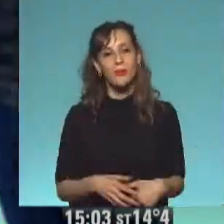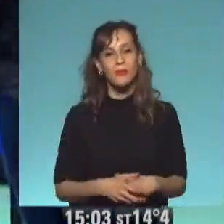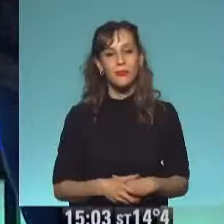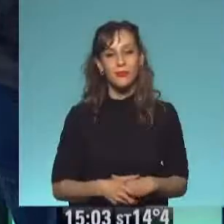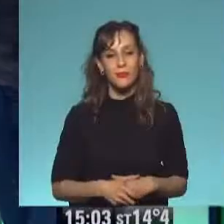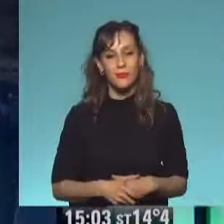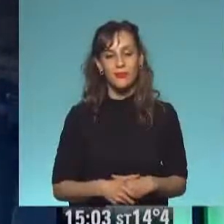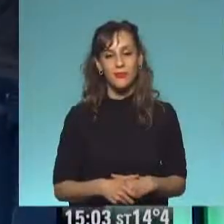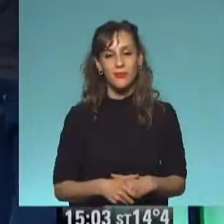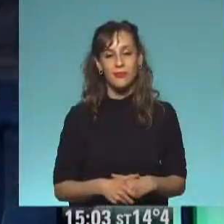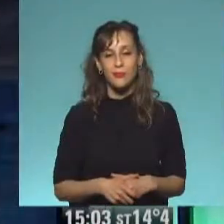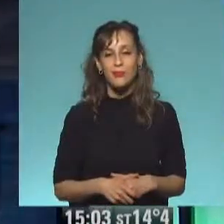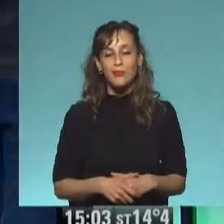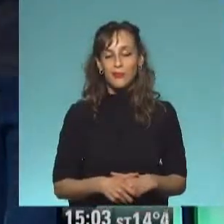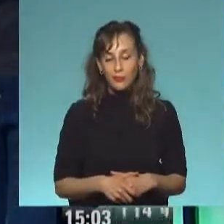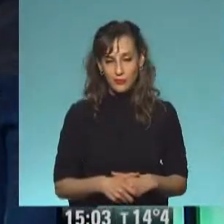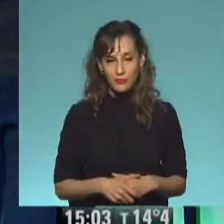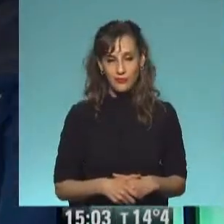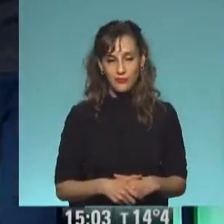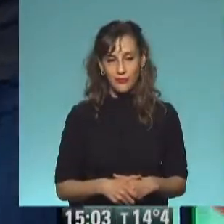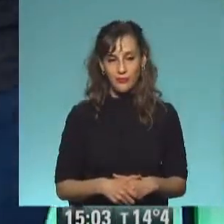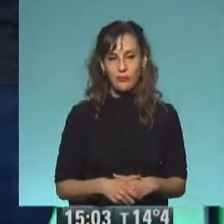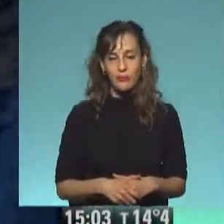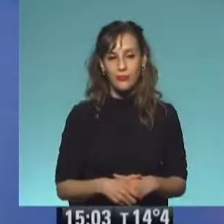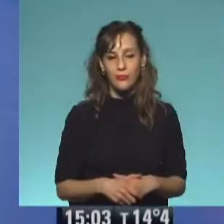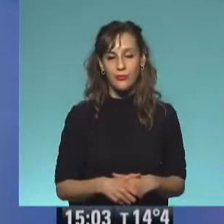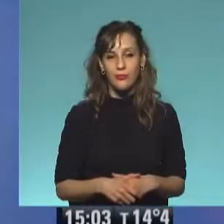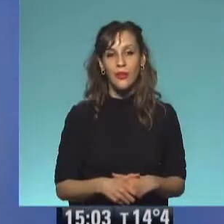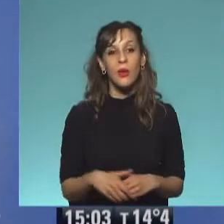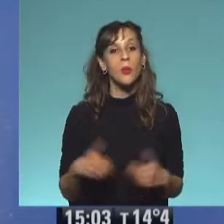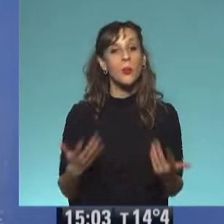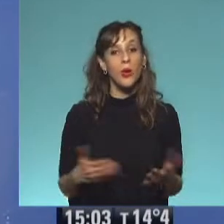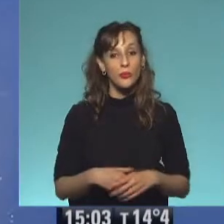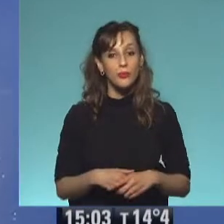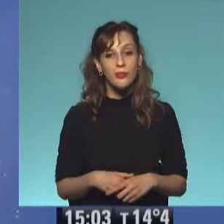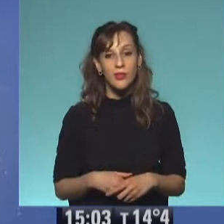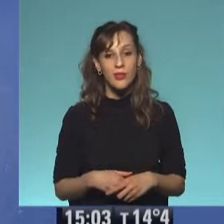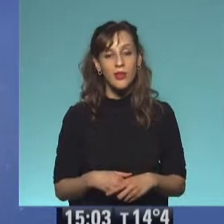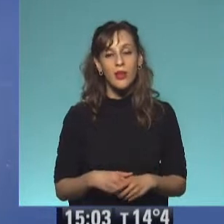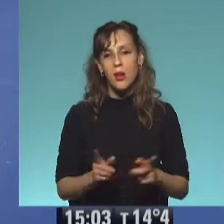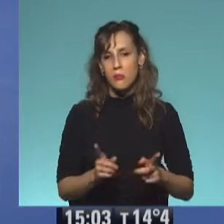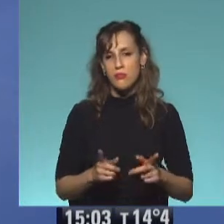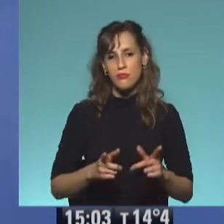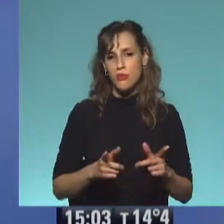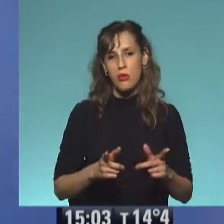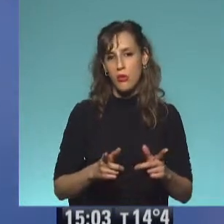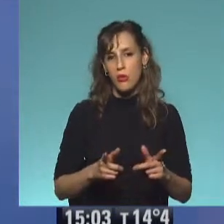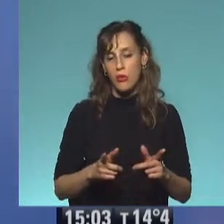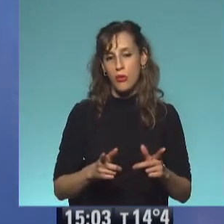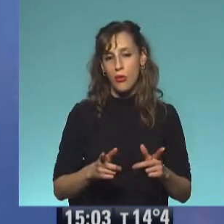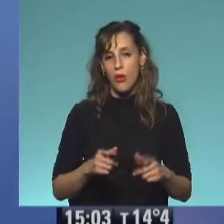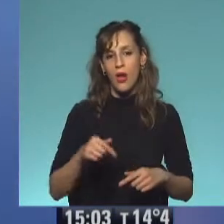significa claro vamos preparando bueno van a desplazarse alrededor de estos cuadrados llevando el globo con